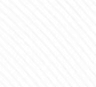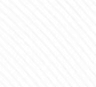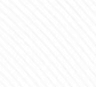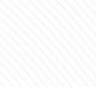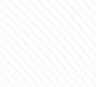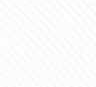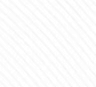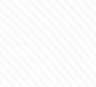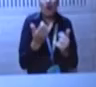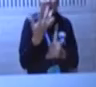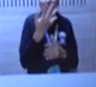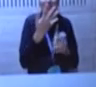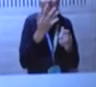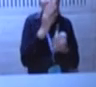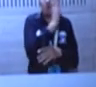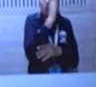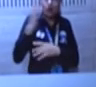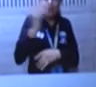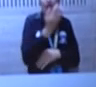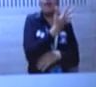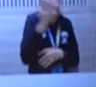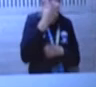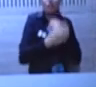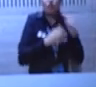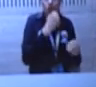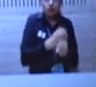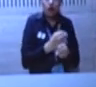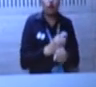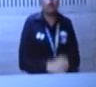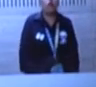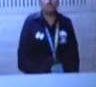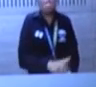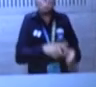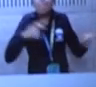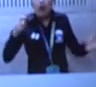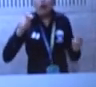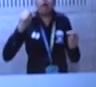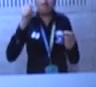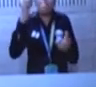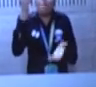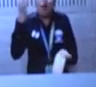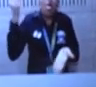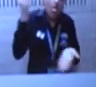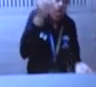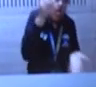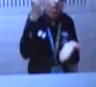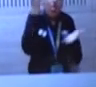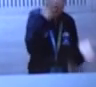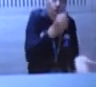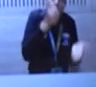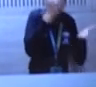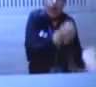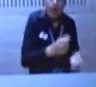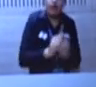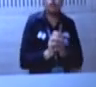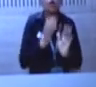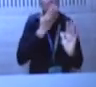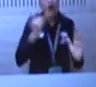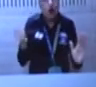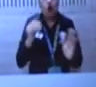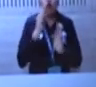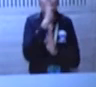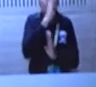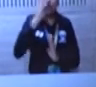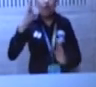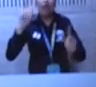tiene el meam mantenimiento el Mega presupuesto todo es mega y no tenemos mega porque ni es mega ni es biblioteca entonces